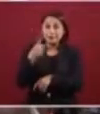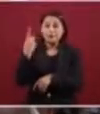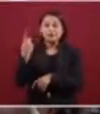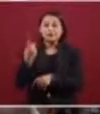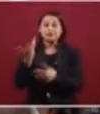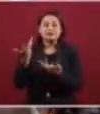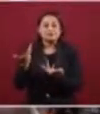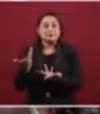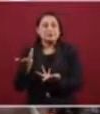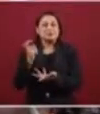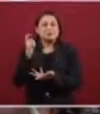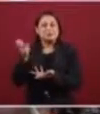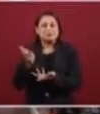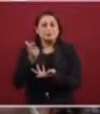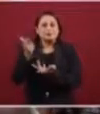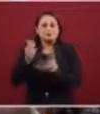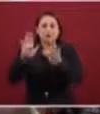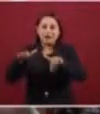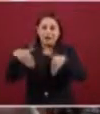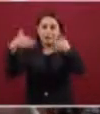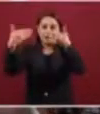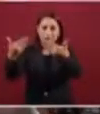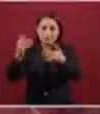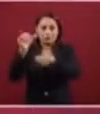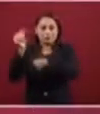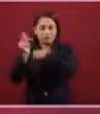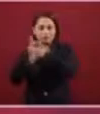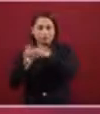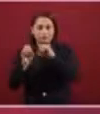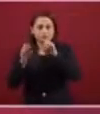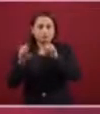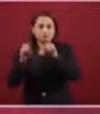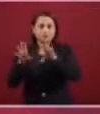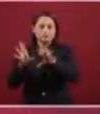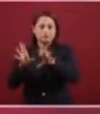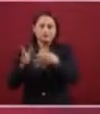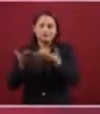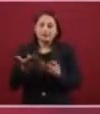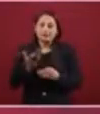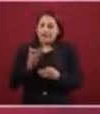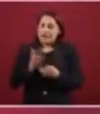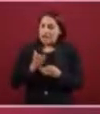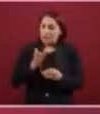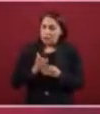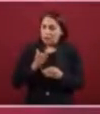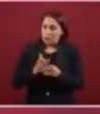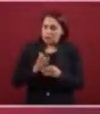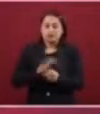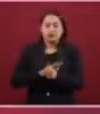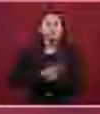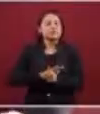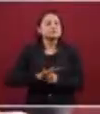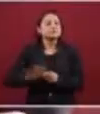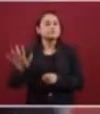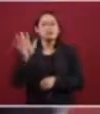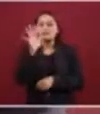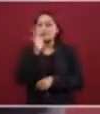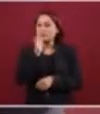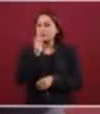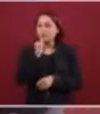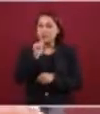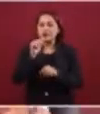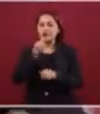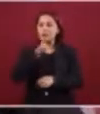para sostener algunas oficinas. Realmente en este momento es imposible tener una red de